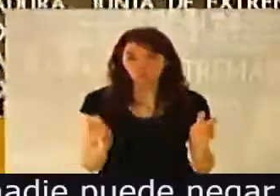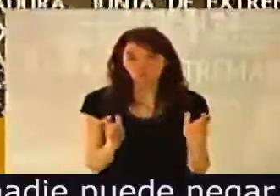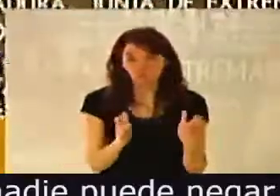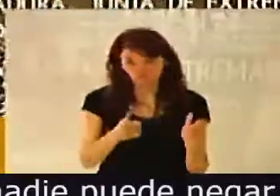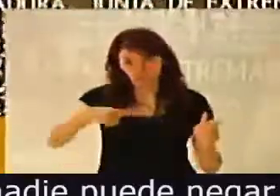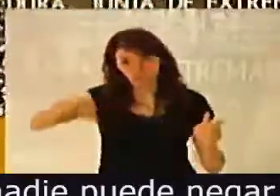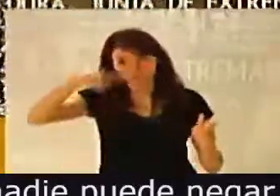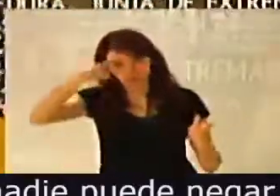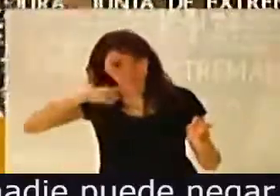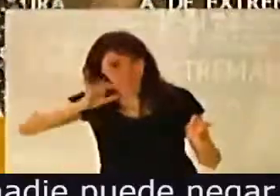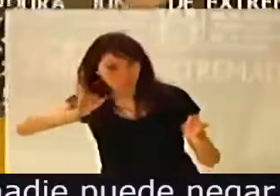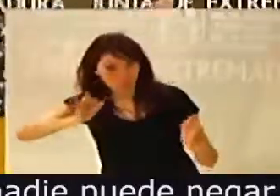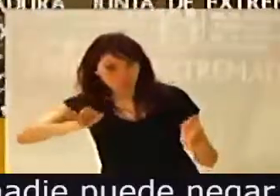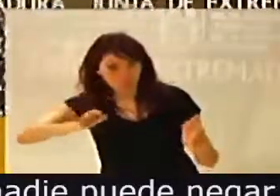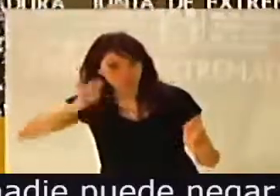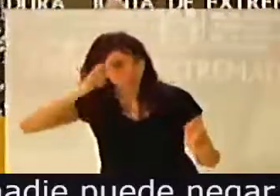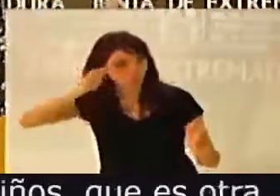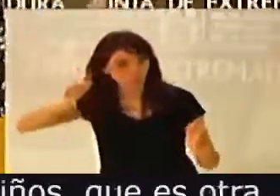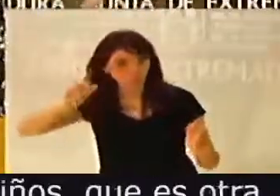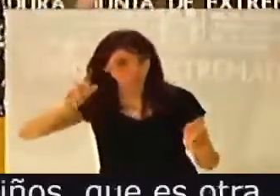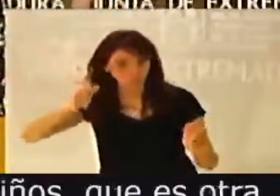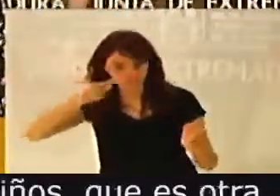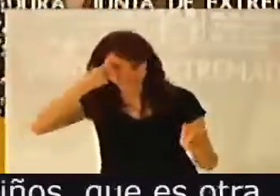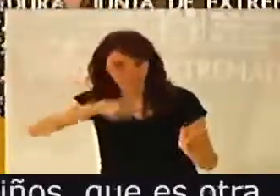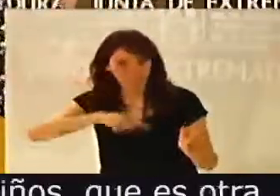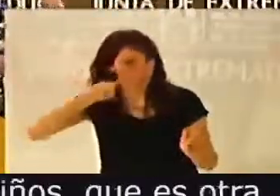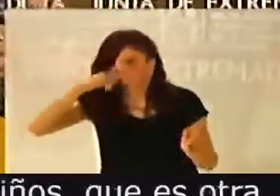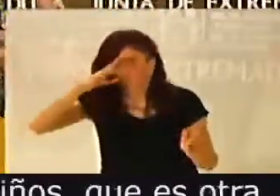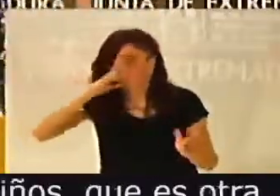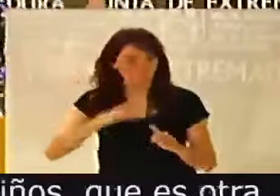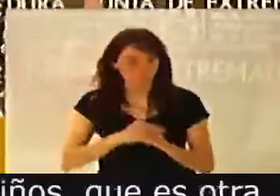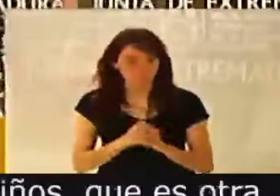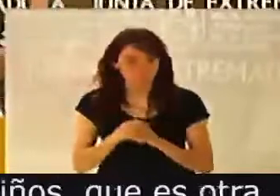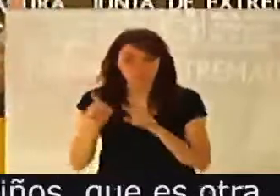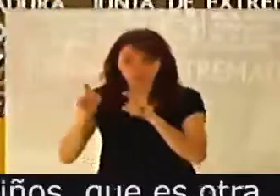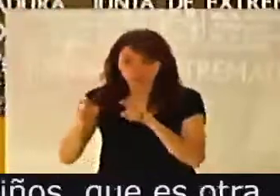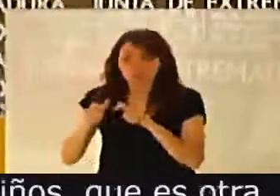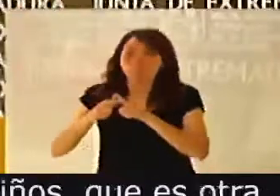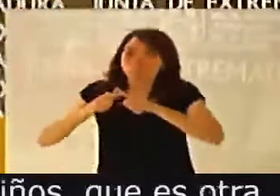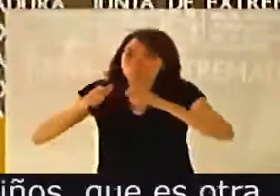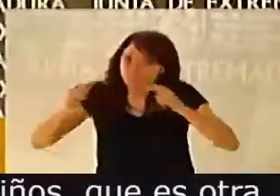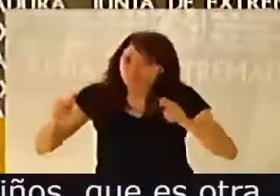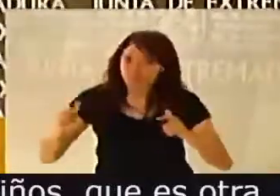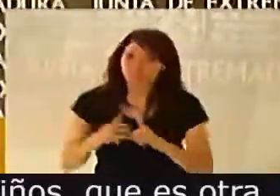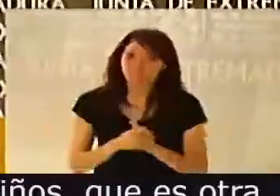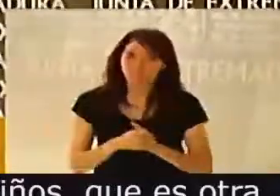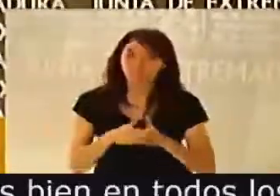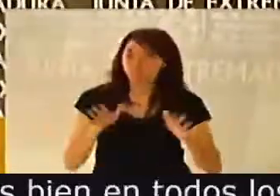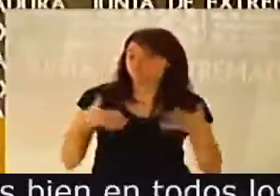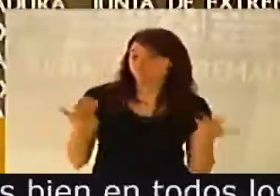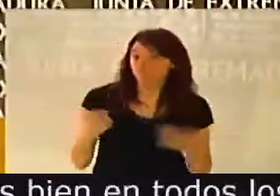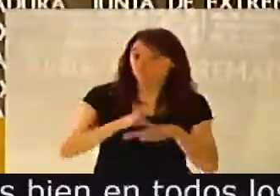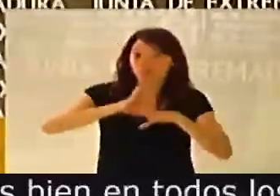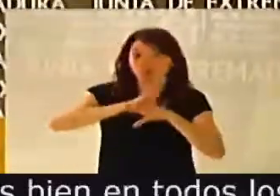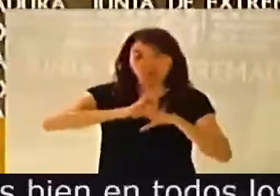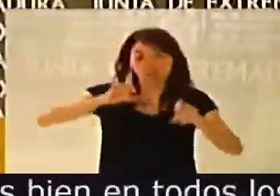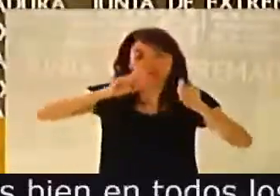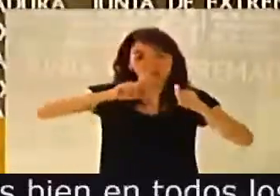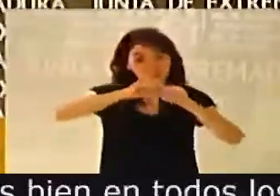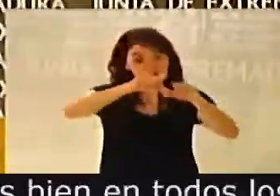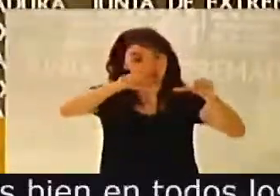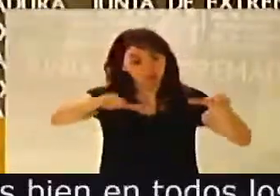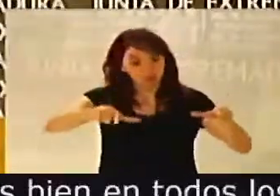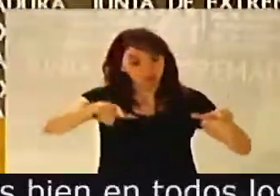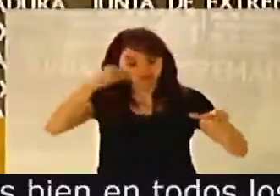los pueblos de Extremadura. Hay más maestros. Por tanto, la Consejería de Educación,